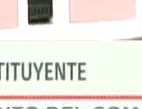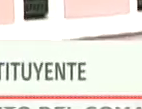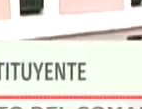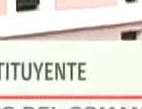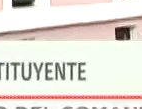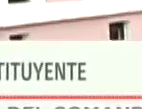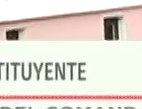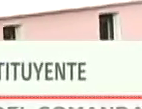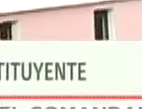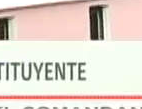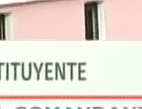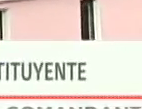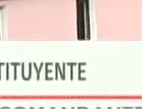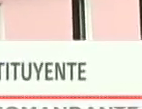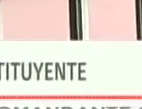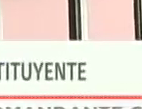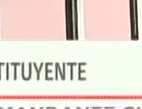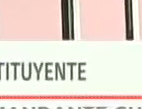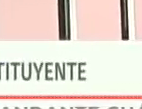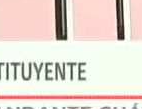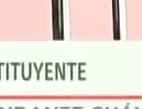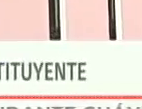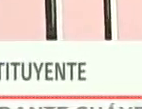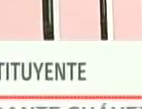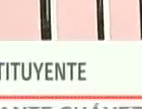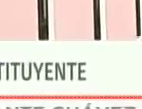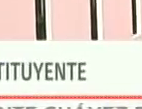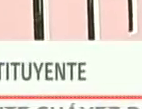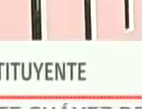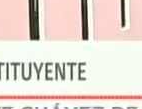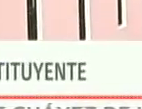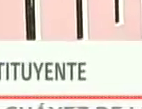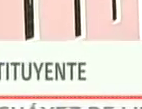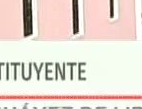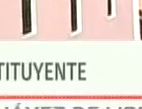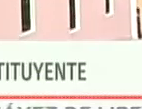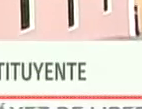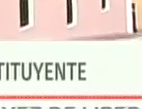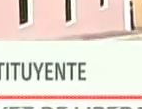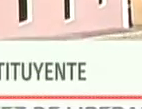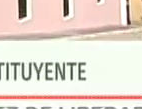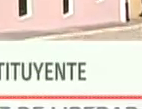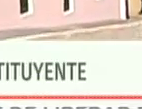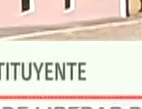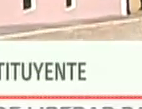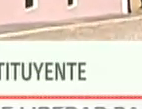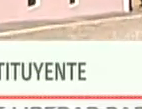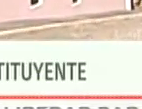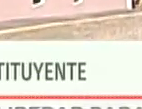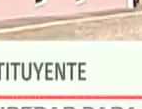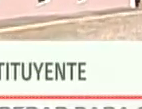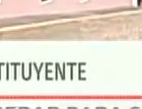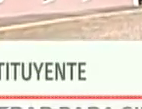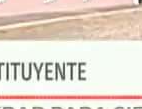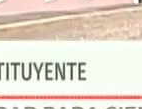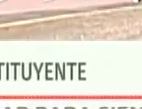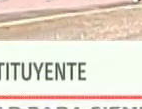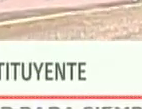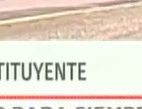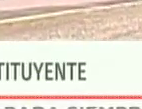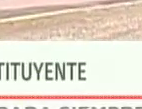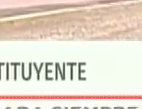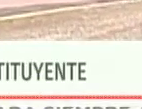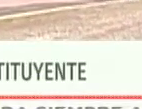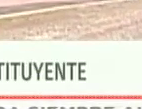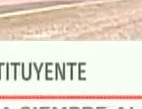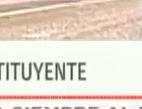soñadas por el generalísimo Francisco de Miranda tendría limitada su supervivencia. Lo reduce entonces a los territorios de Nueva Granada